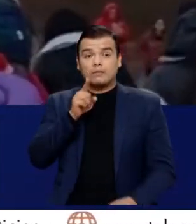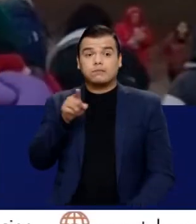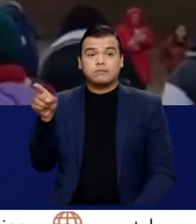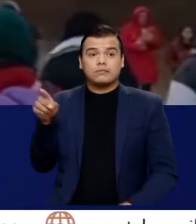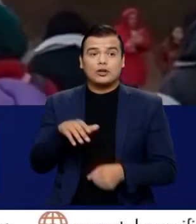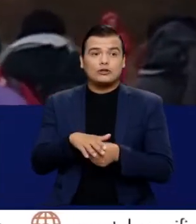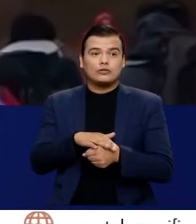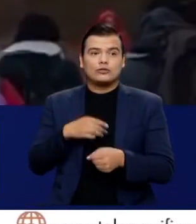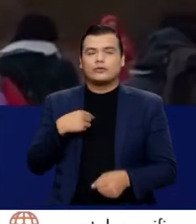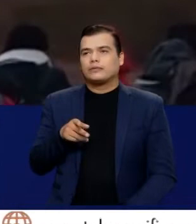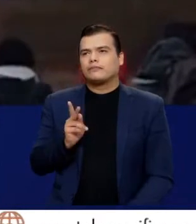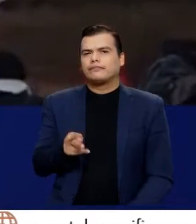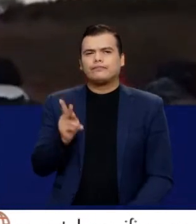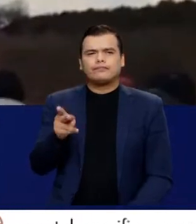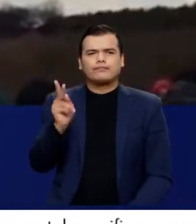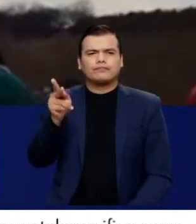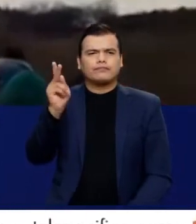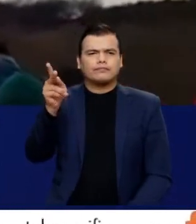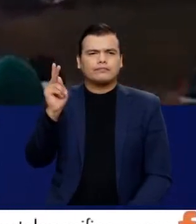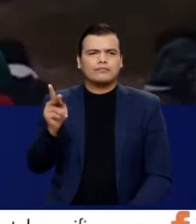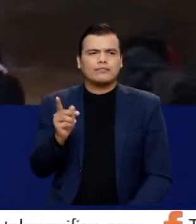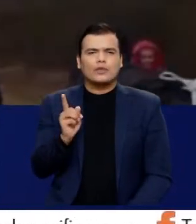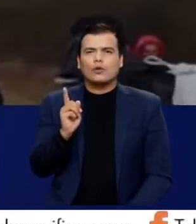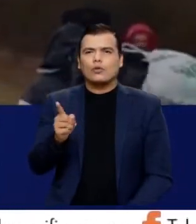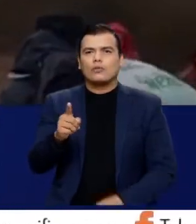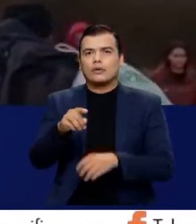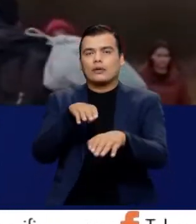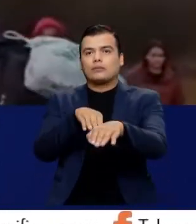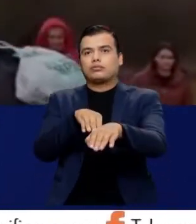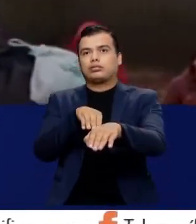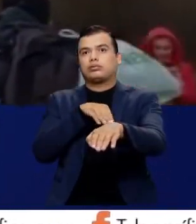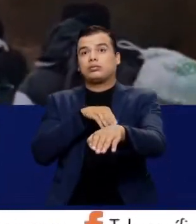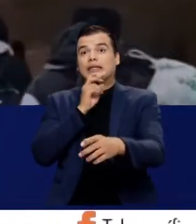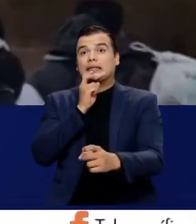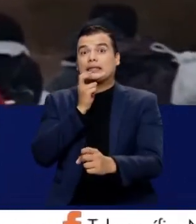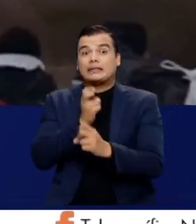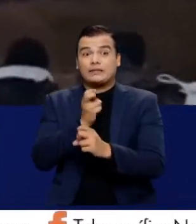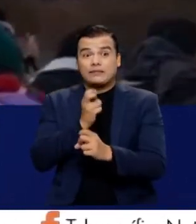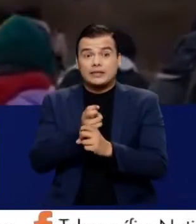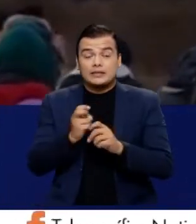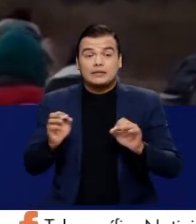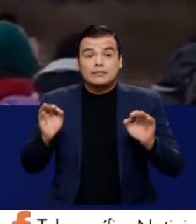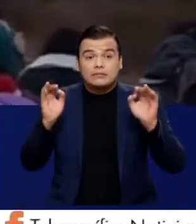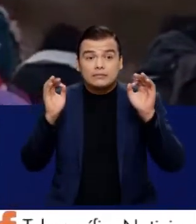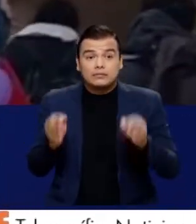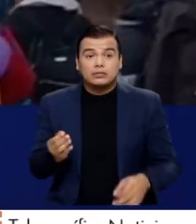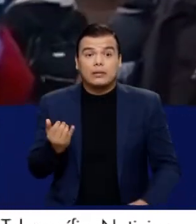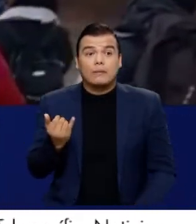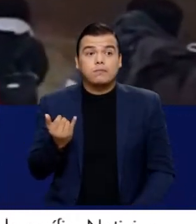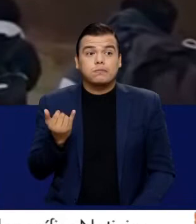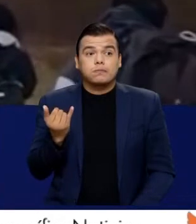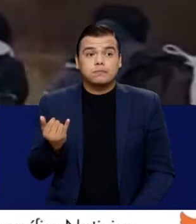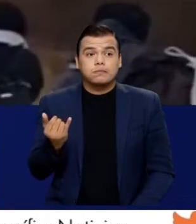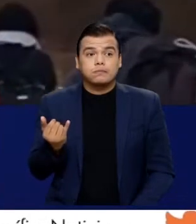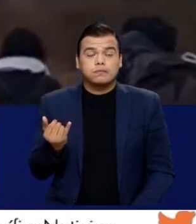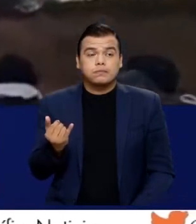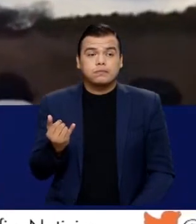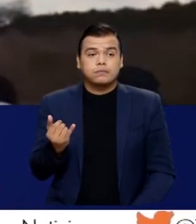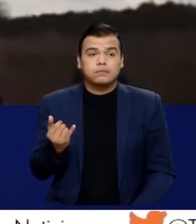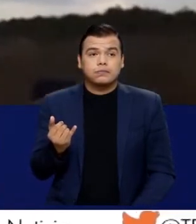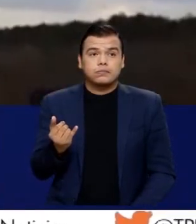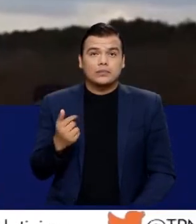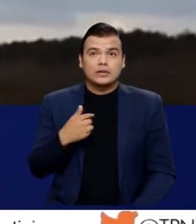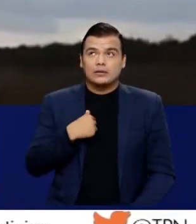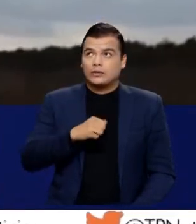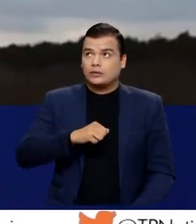tocó caminar debido a que las filas son largas en ningún carro que busco te va a llevar